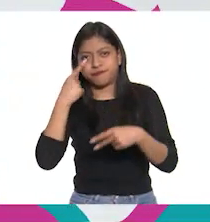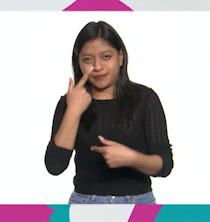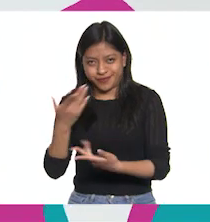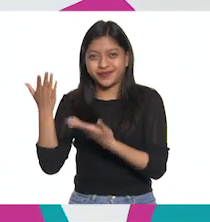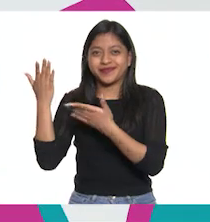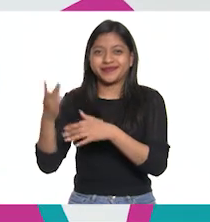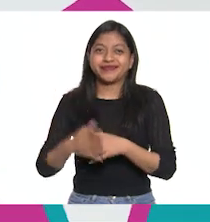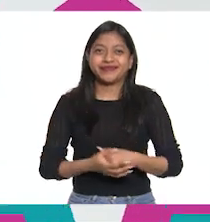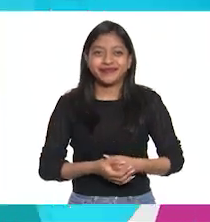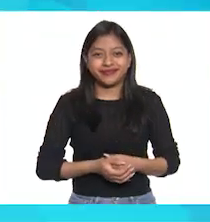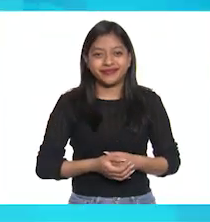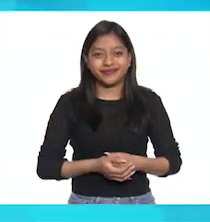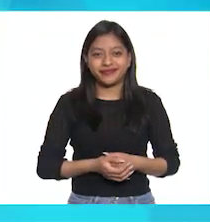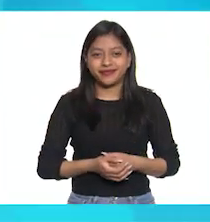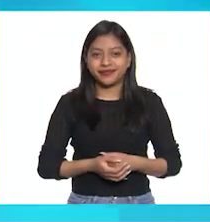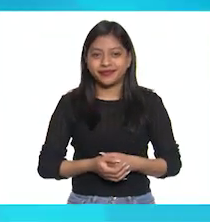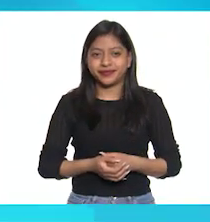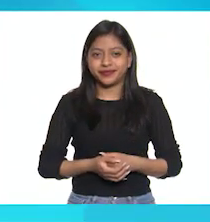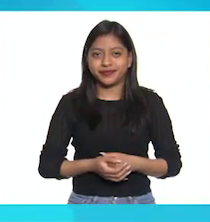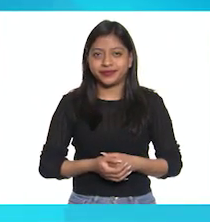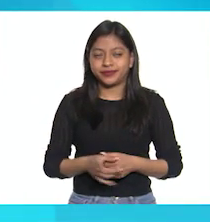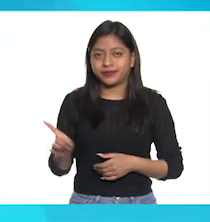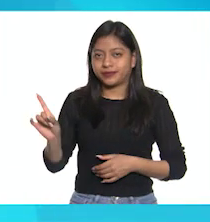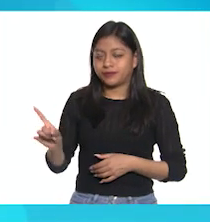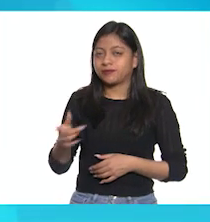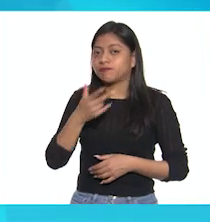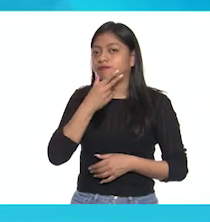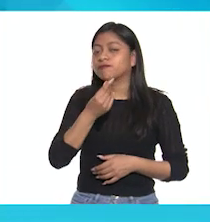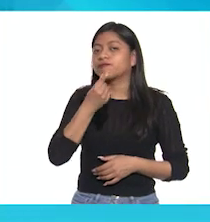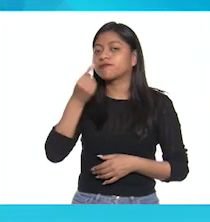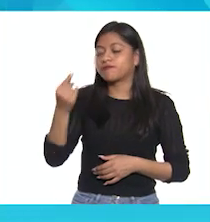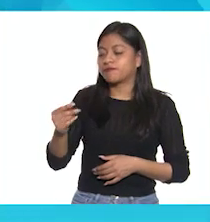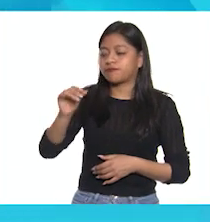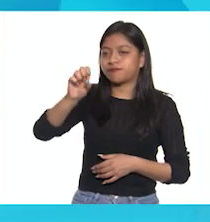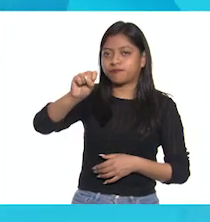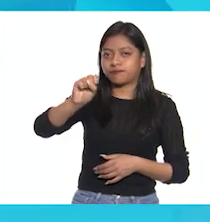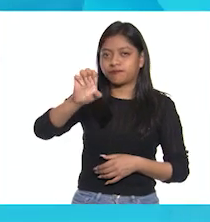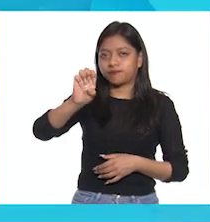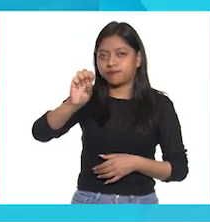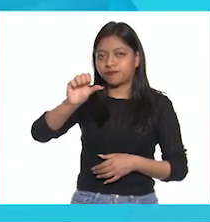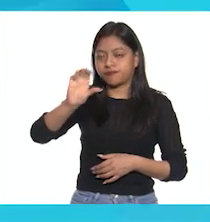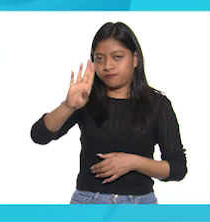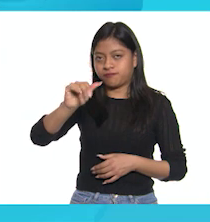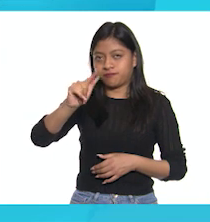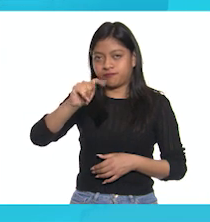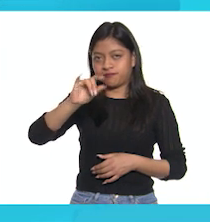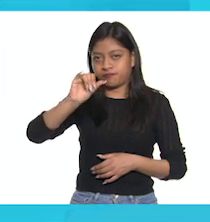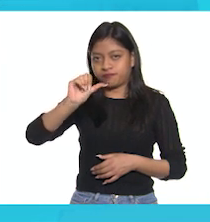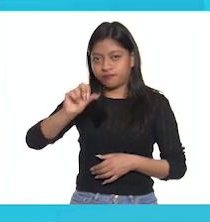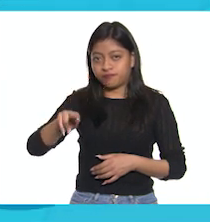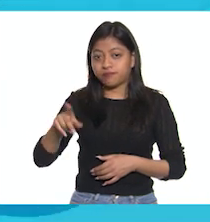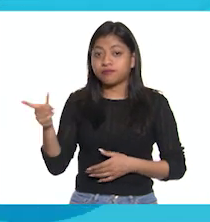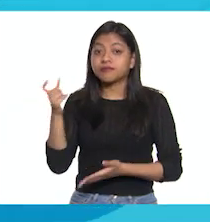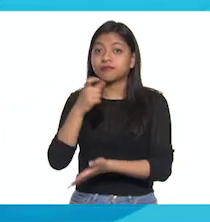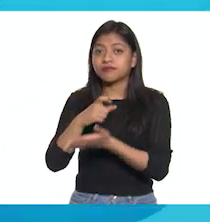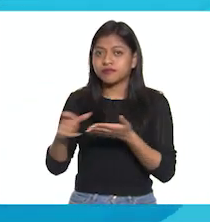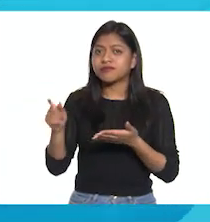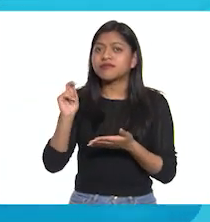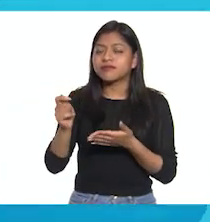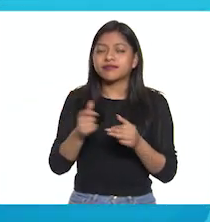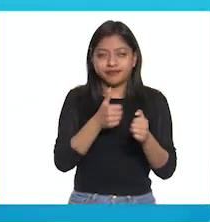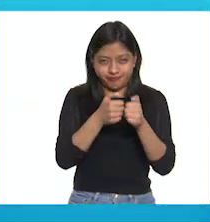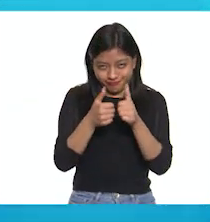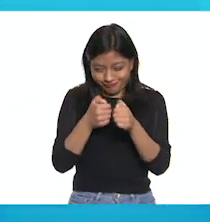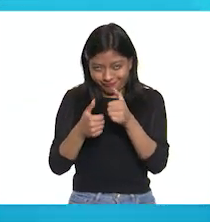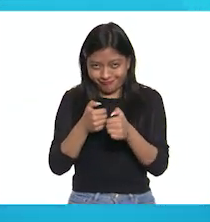bien. A ver, ahí está la imagen. Sebastián fue a la juguetería y se compró una, ¿cómo se llaman? Consola.